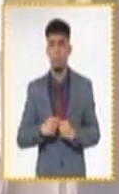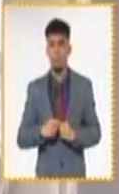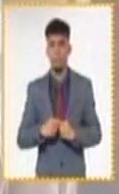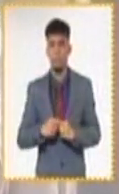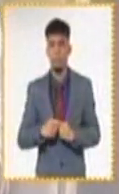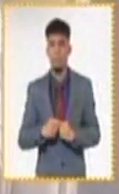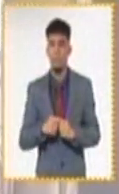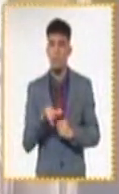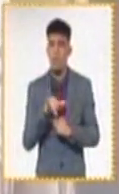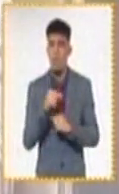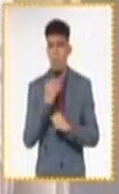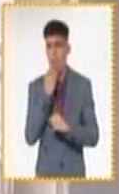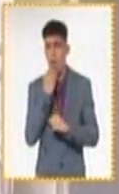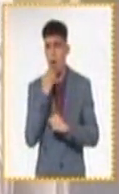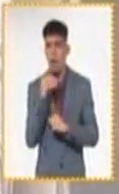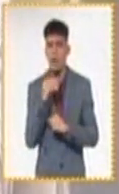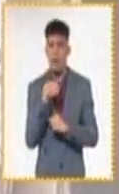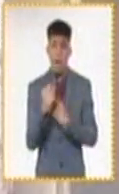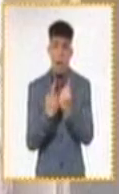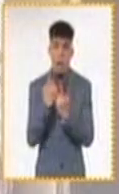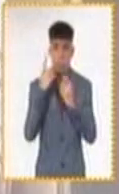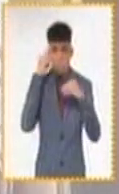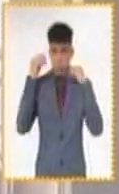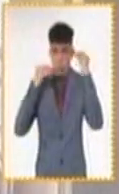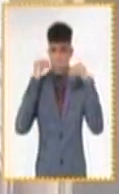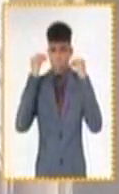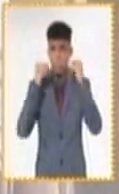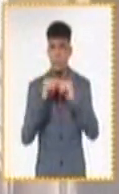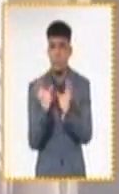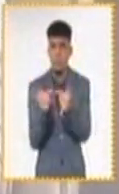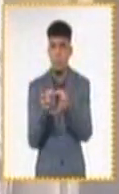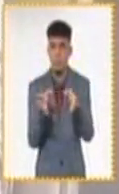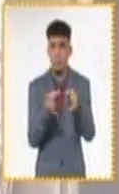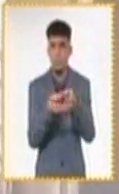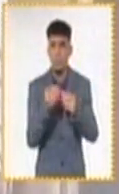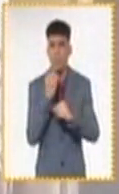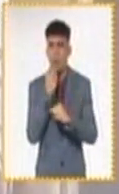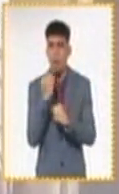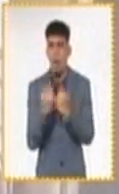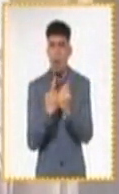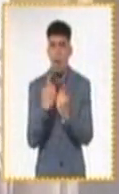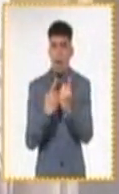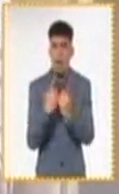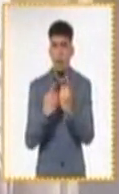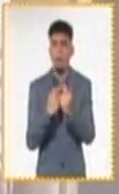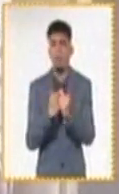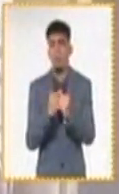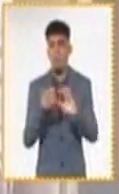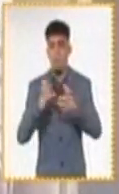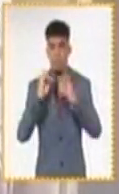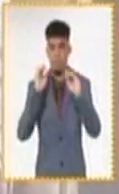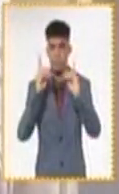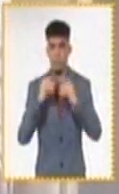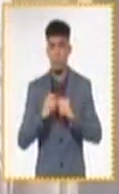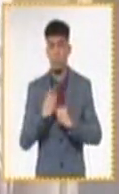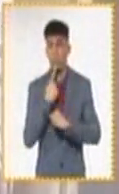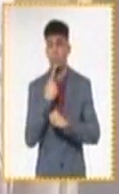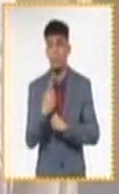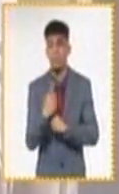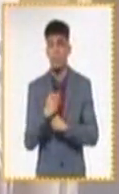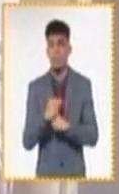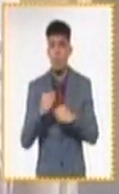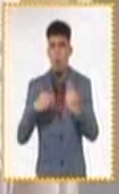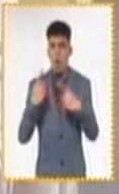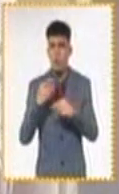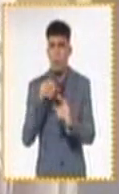activar la sospecha de los derroteros por los cuales puede devenir una determinada práctica política, señalaba la xenofobia,